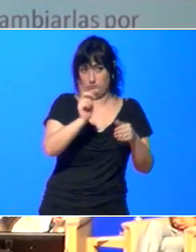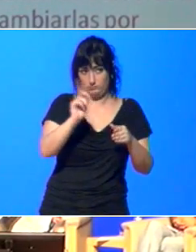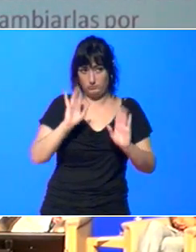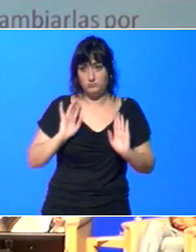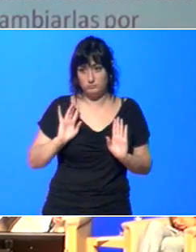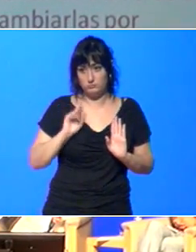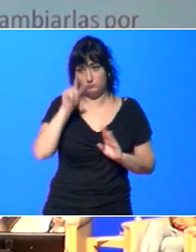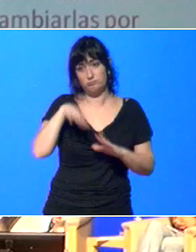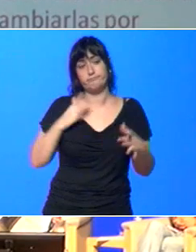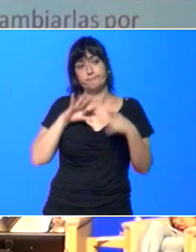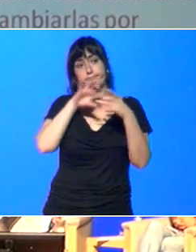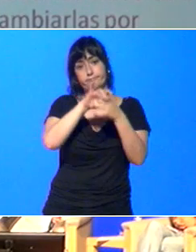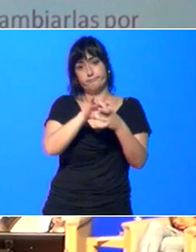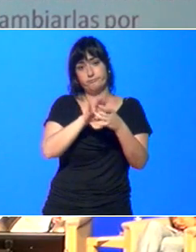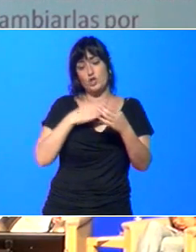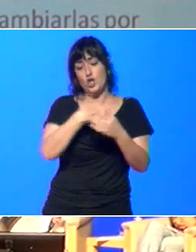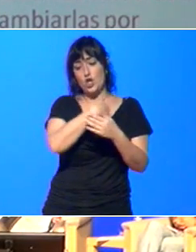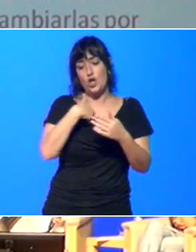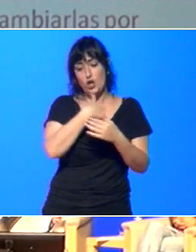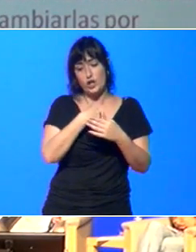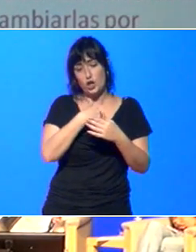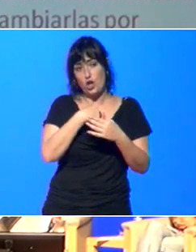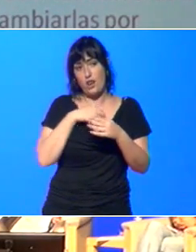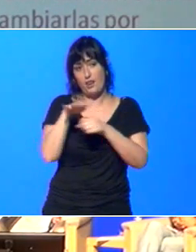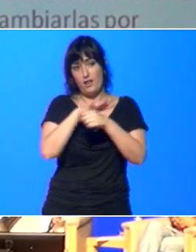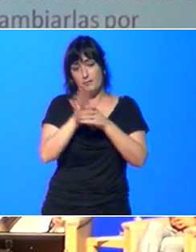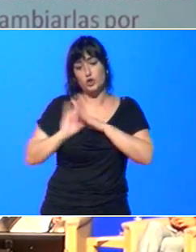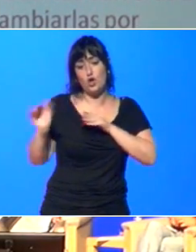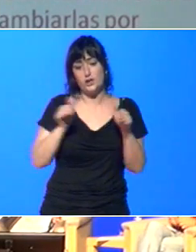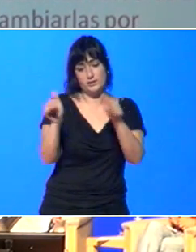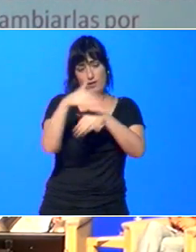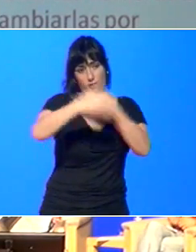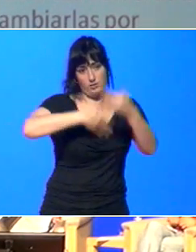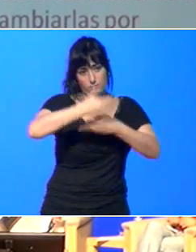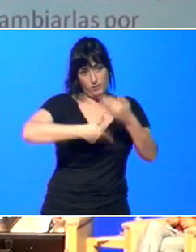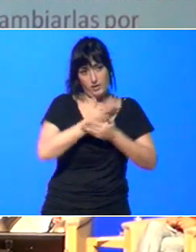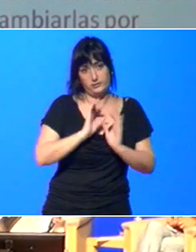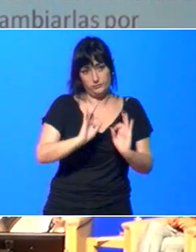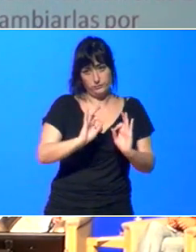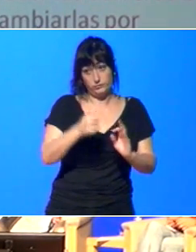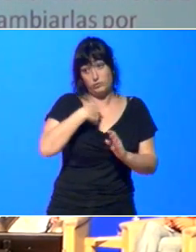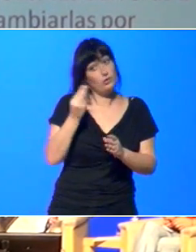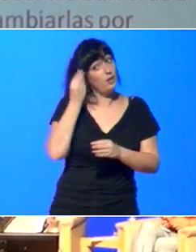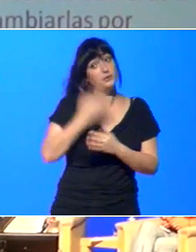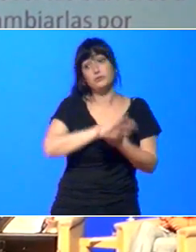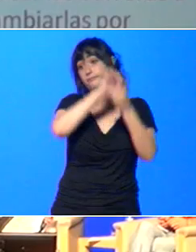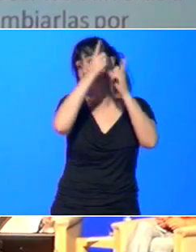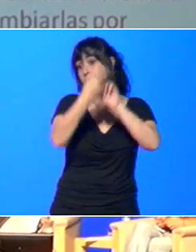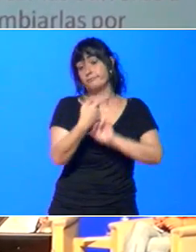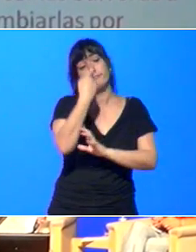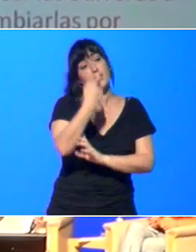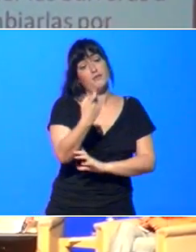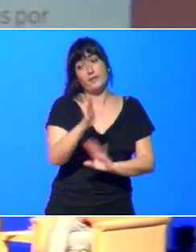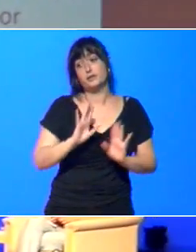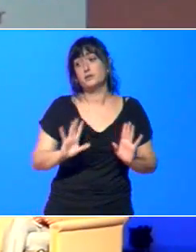tiene que ver con el papel que está jugando la orientación en este proceso. Yo creo que eso hay que cambiarlo. Si asumimos plenamente